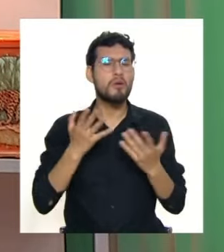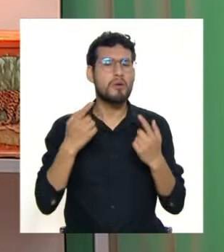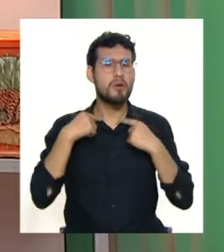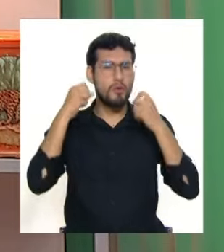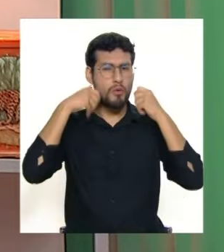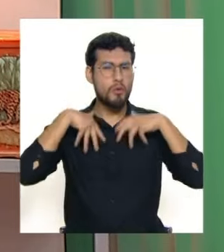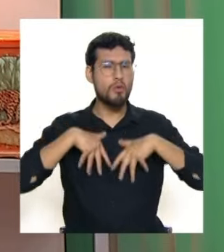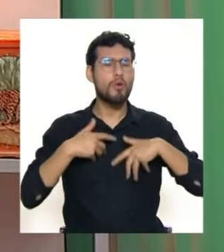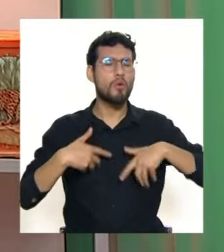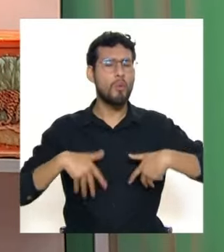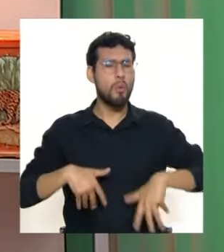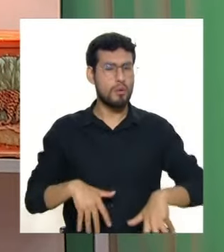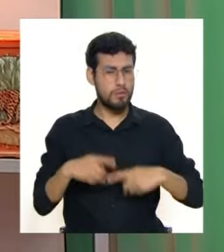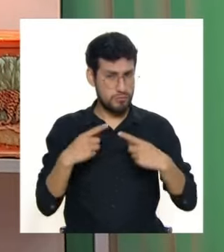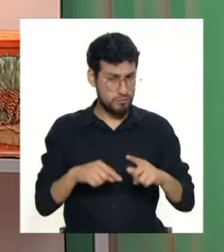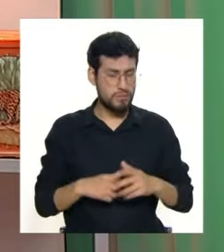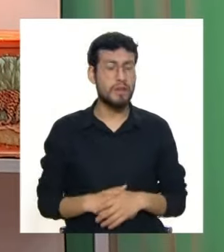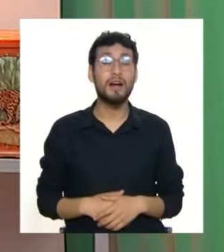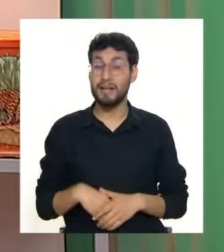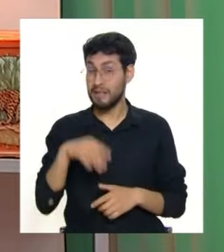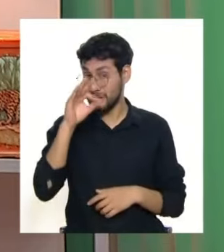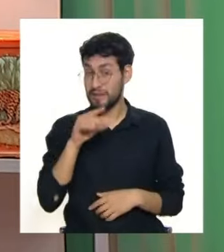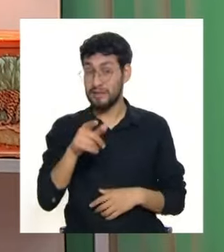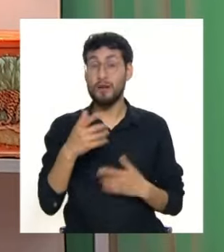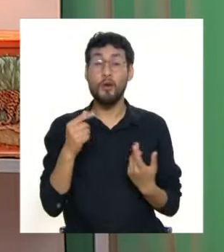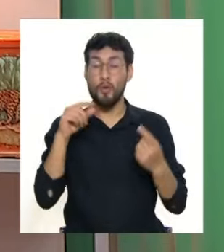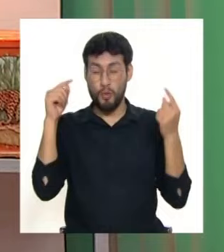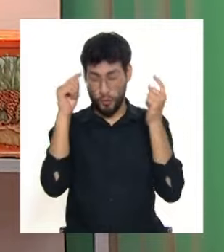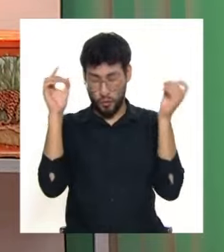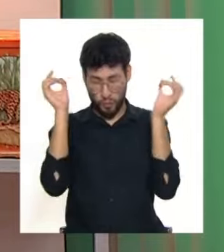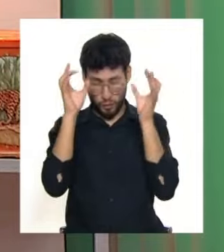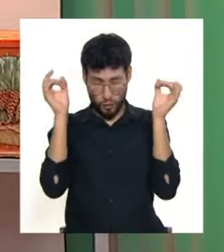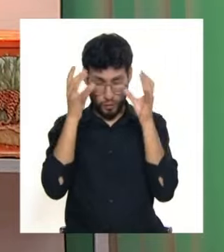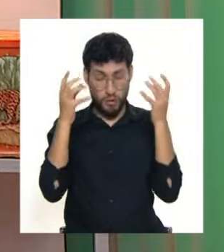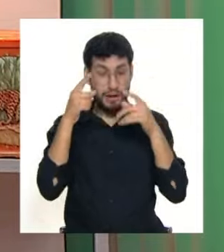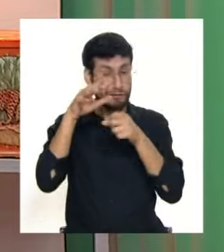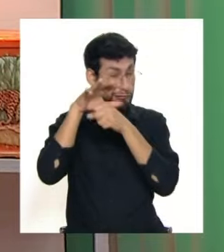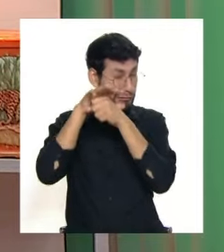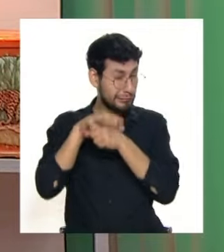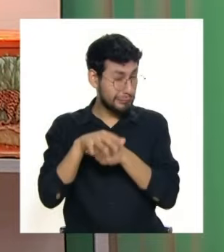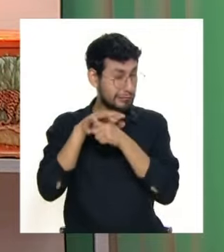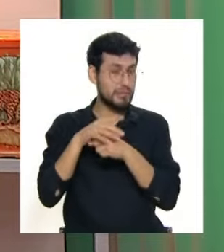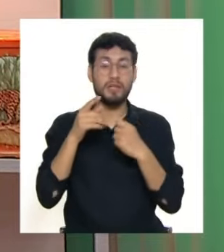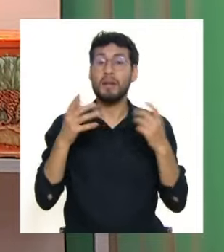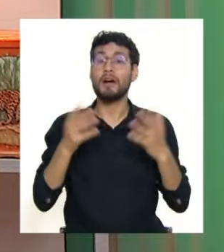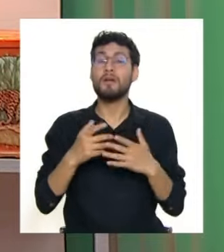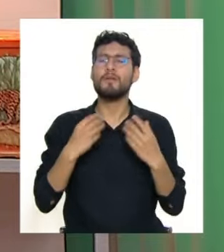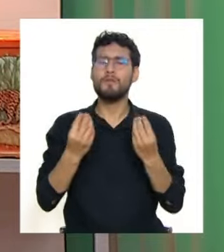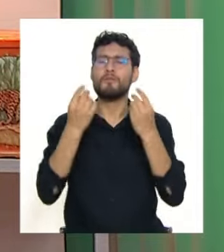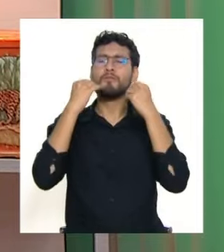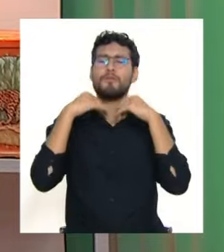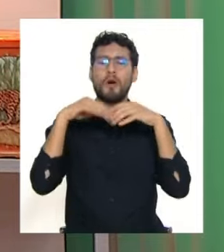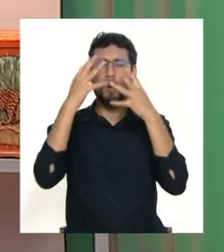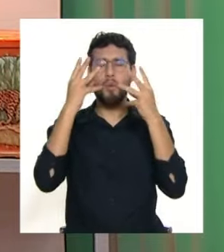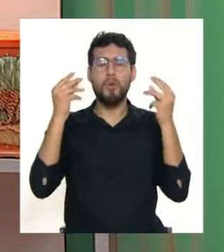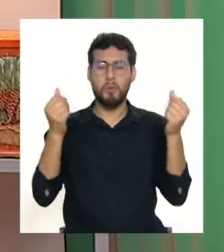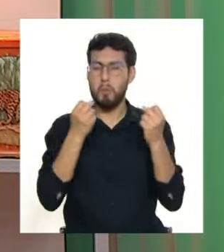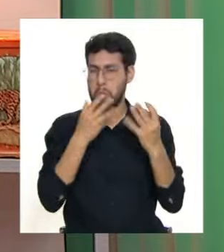nuestro sistema nervioso. ¿Ok? Por eso, si el dolor de cabeza, la migraña es por estrés, esta técnica va a funcionar muy